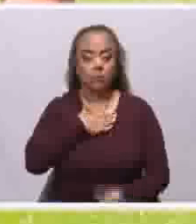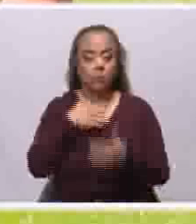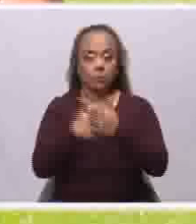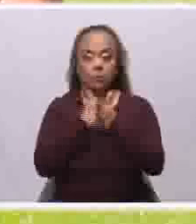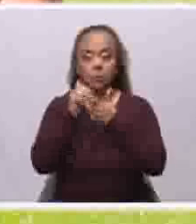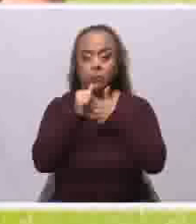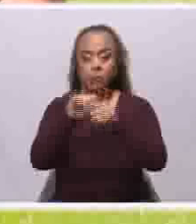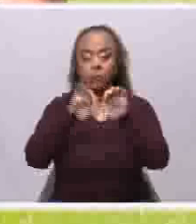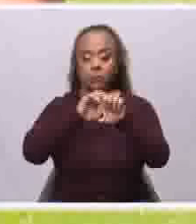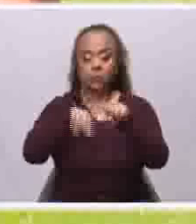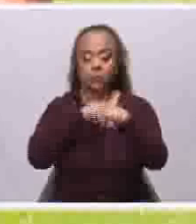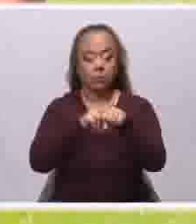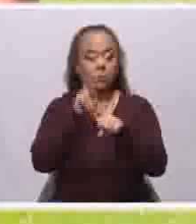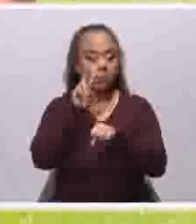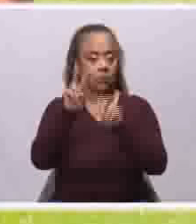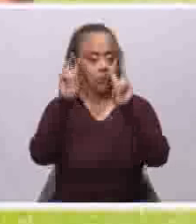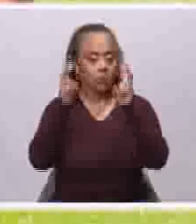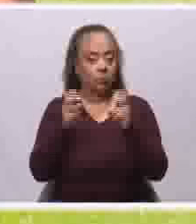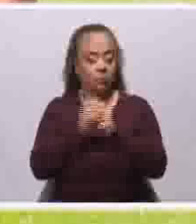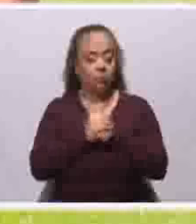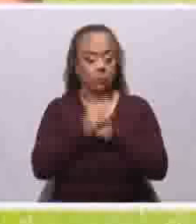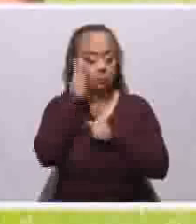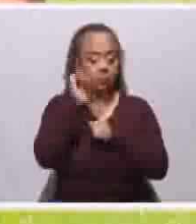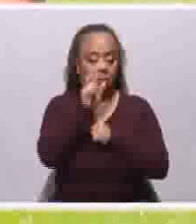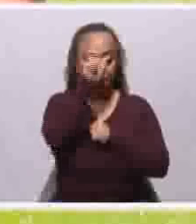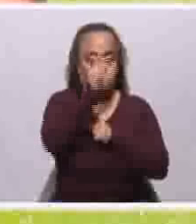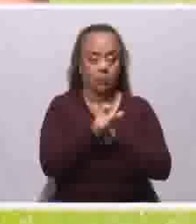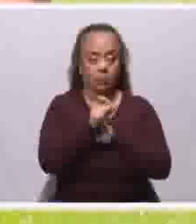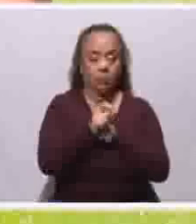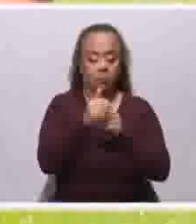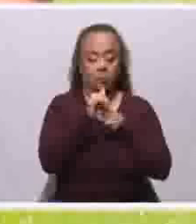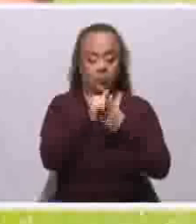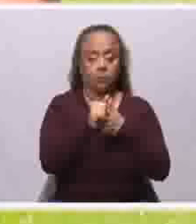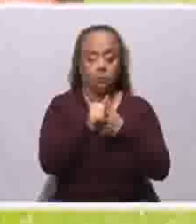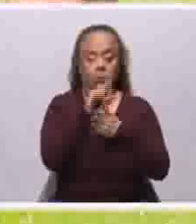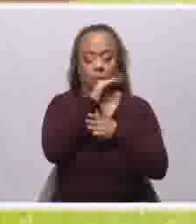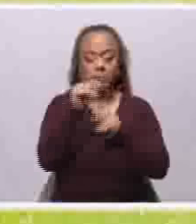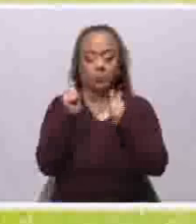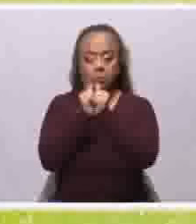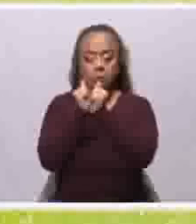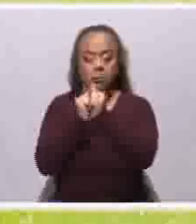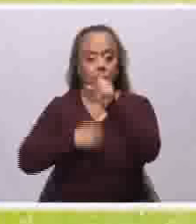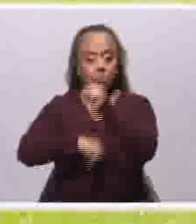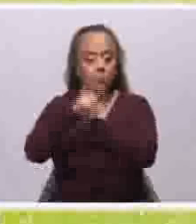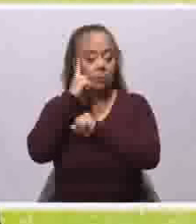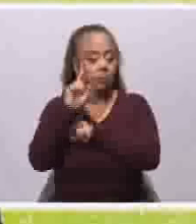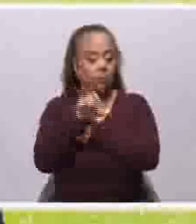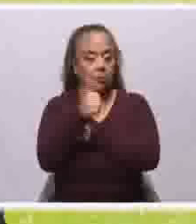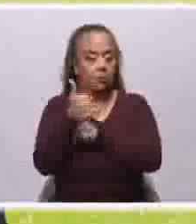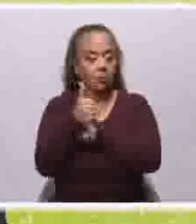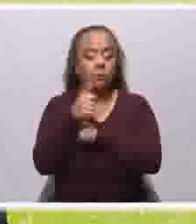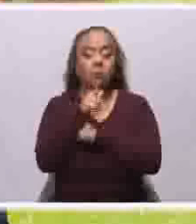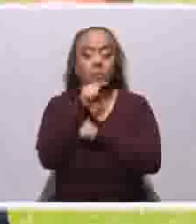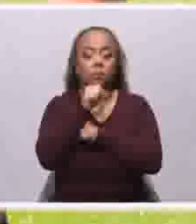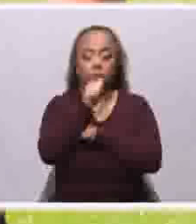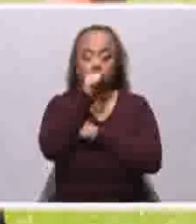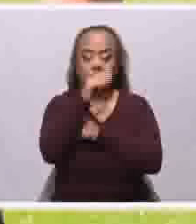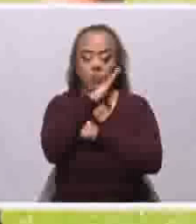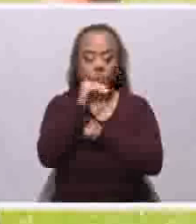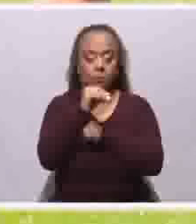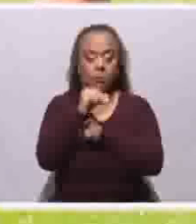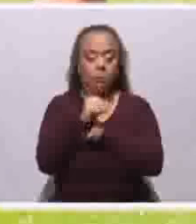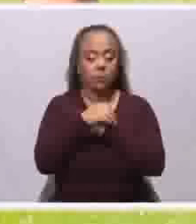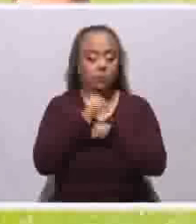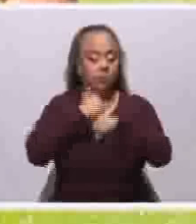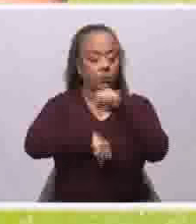selección por dos aspectos naturalmente porque es un líder pero segundo porque lo está acompañando el fútbol porque el otro llamado sería Joel Cel pero a Joel no lo está acompañando